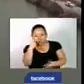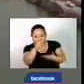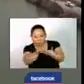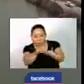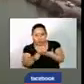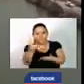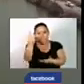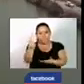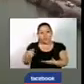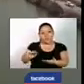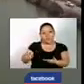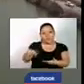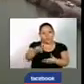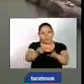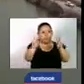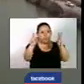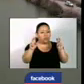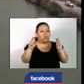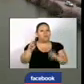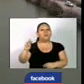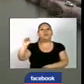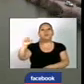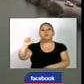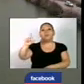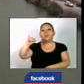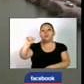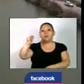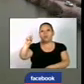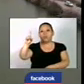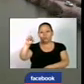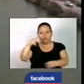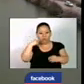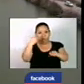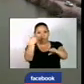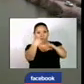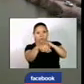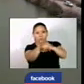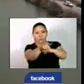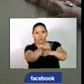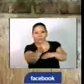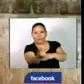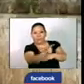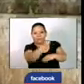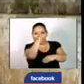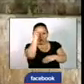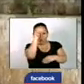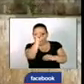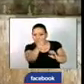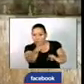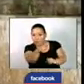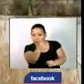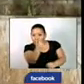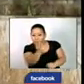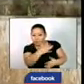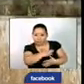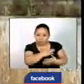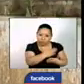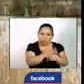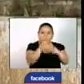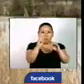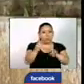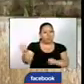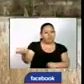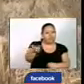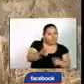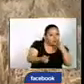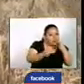secretario de seguridad nacional Alejandro Mayorkas quien en un correo electrónico enviado a sus empleados pidió voluntarios para asistir en la frontera